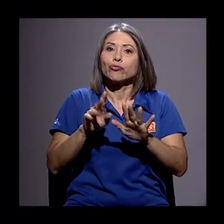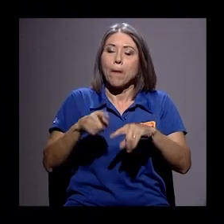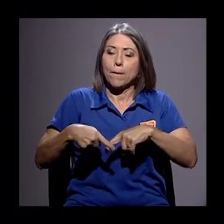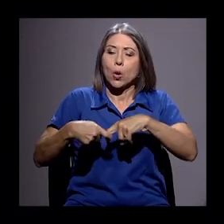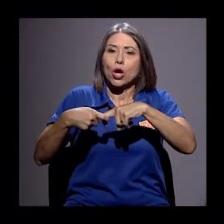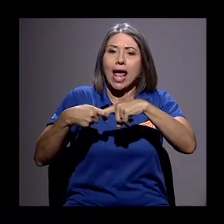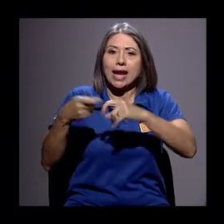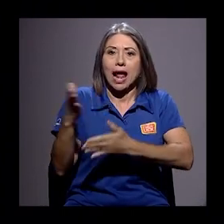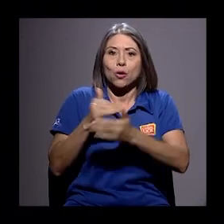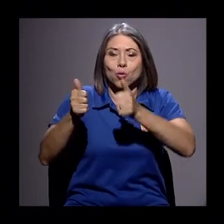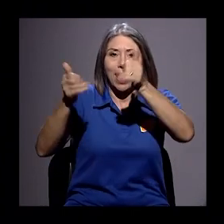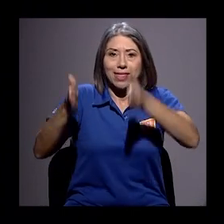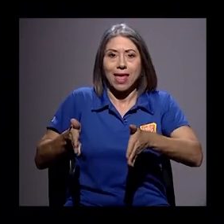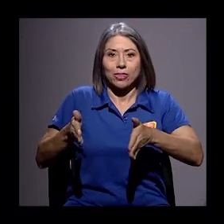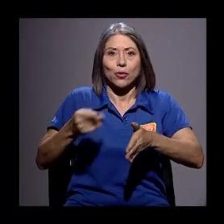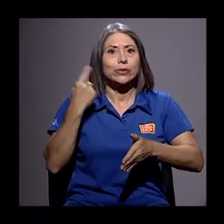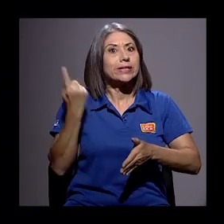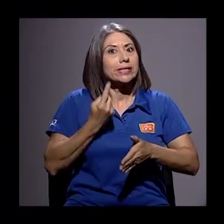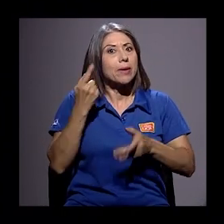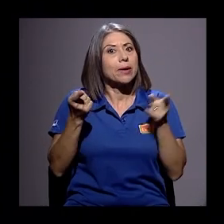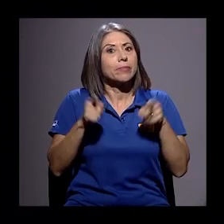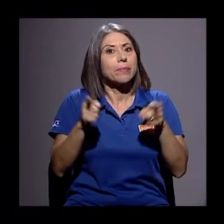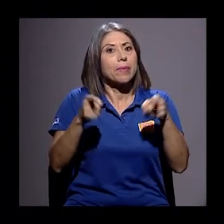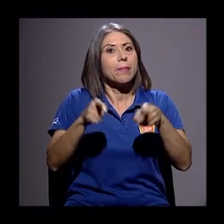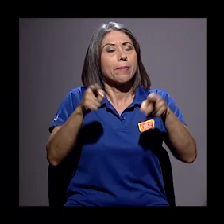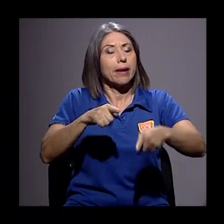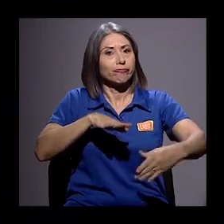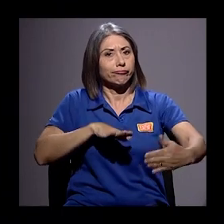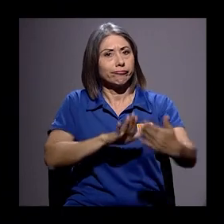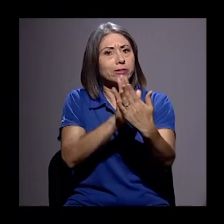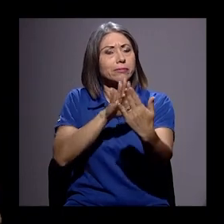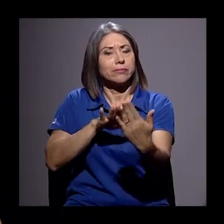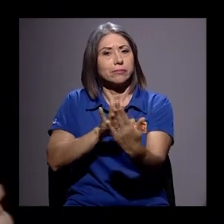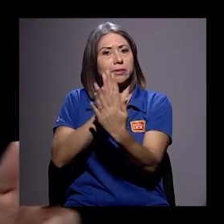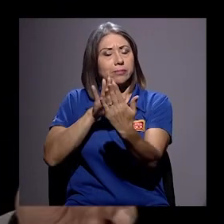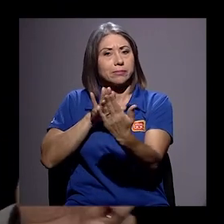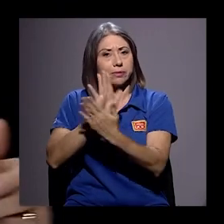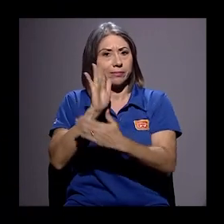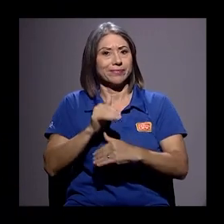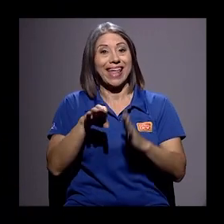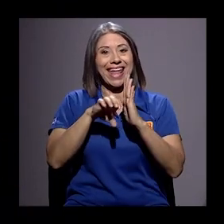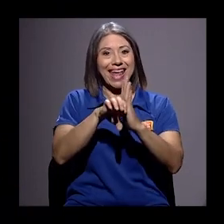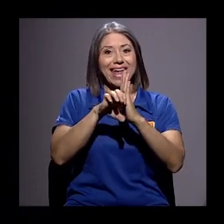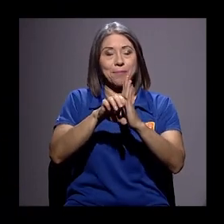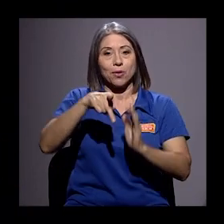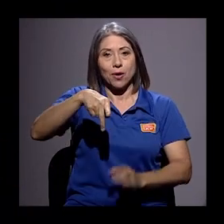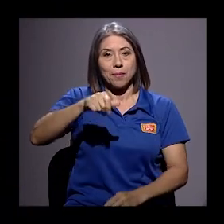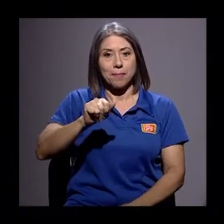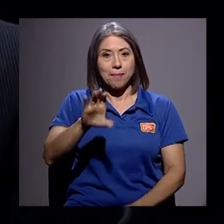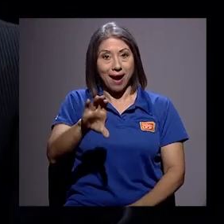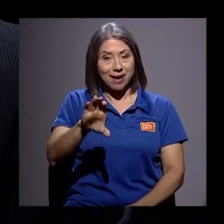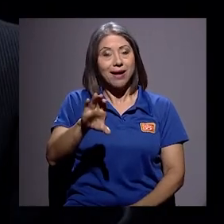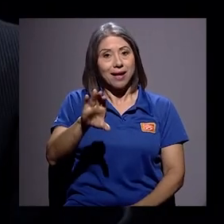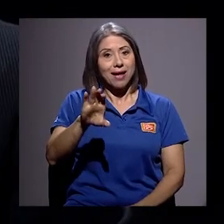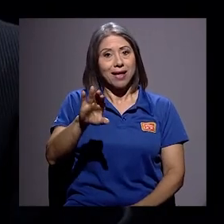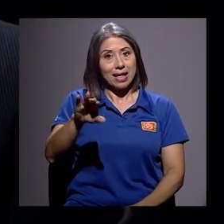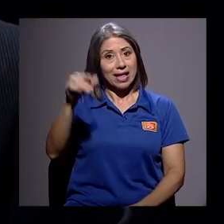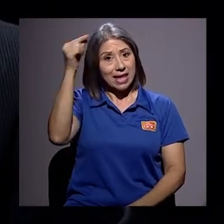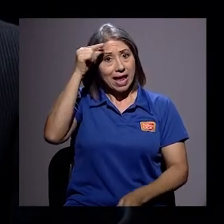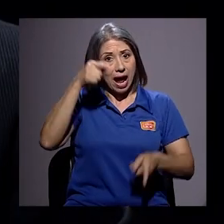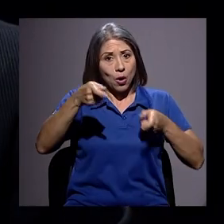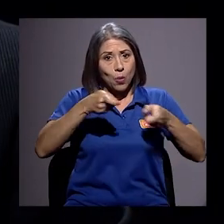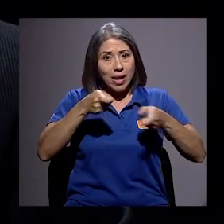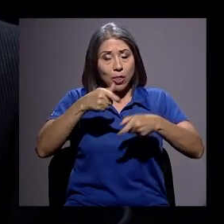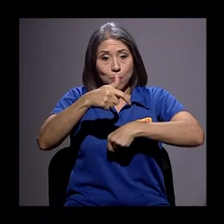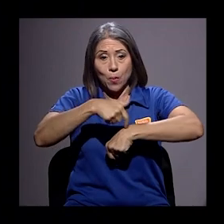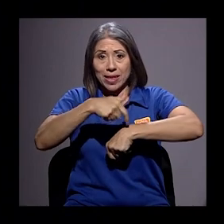pormenores muy desafiantes y se lo digo tomando como ejemplo el pac que ha gobernado en momentos determinados